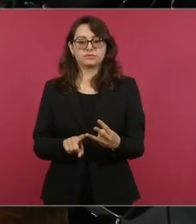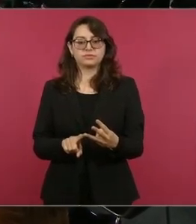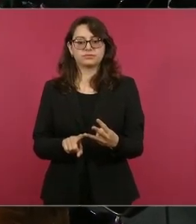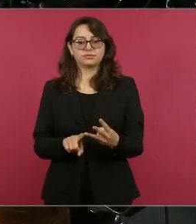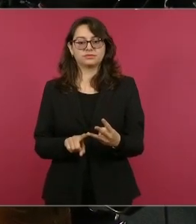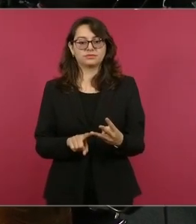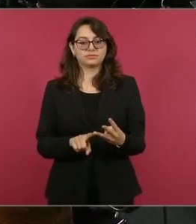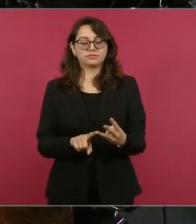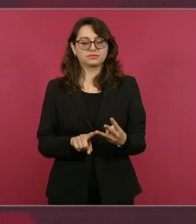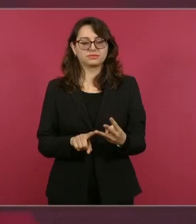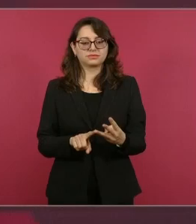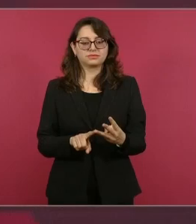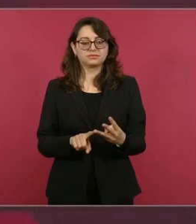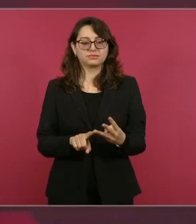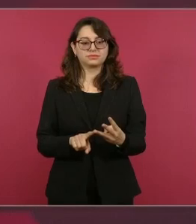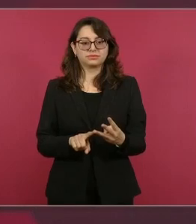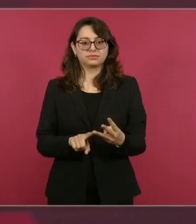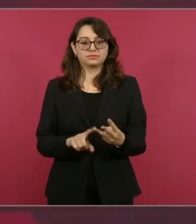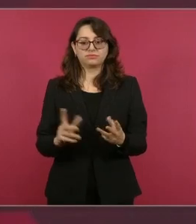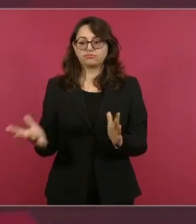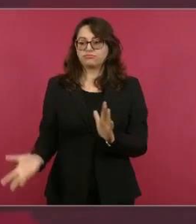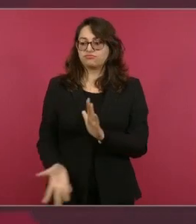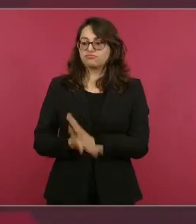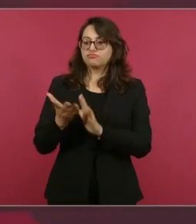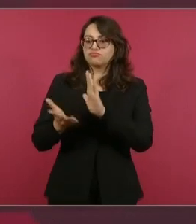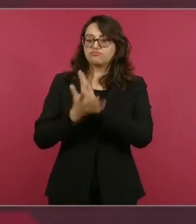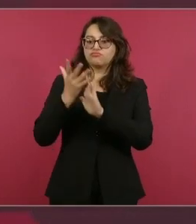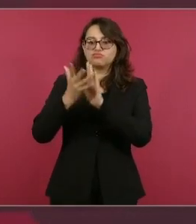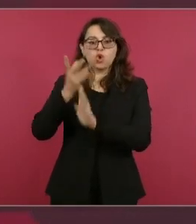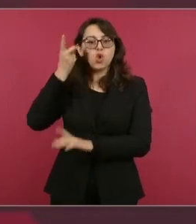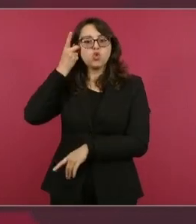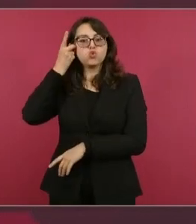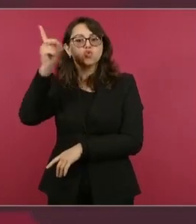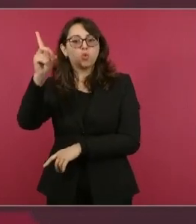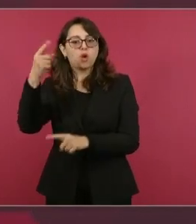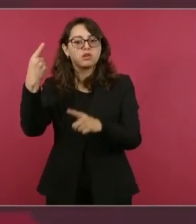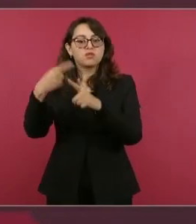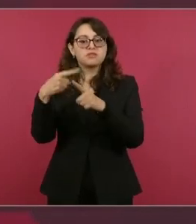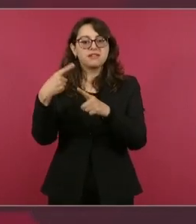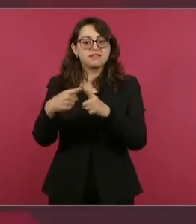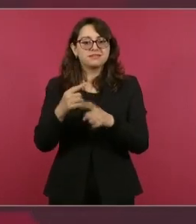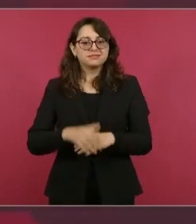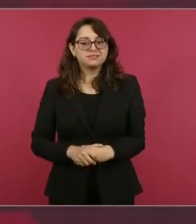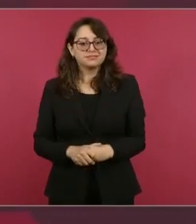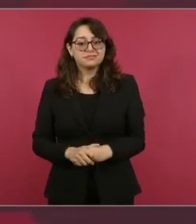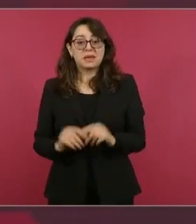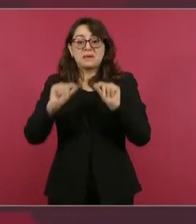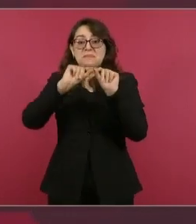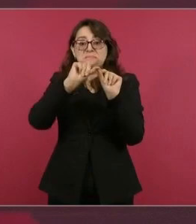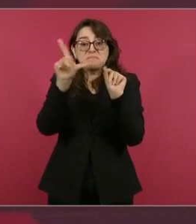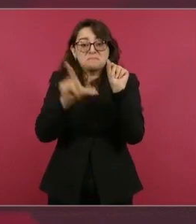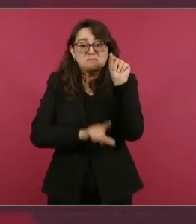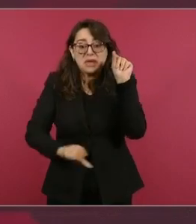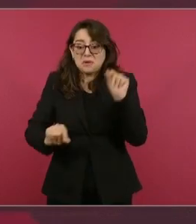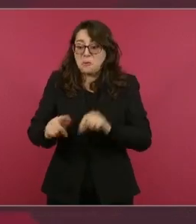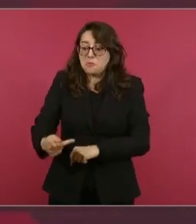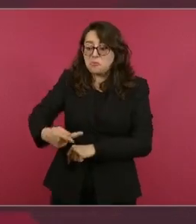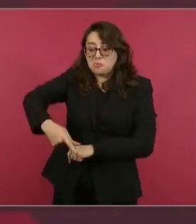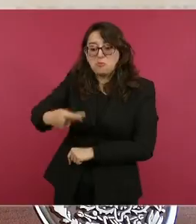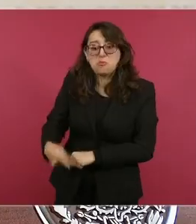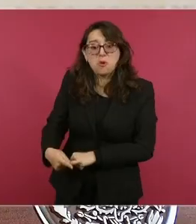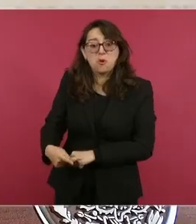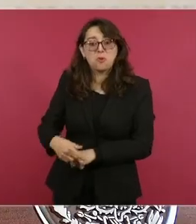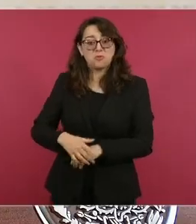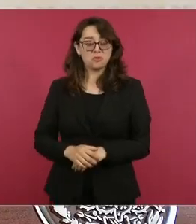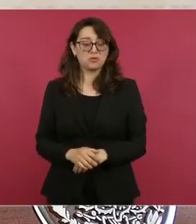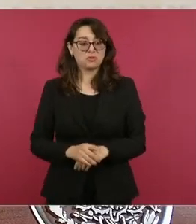son obras públicas que se están haciendo con el presupuesto de todos los mexicanos